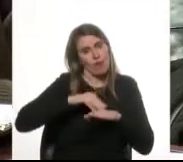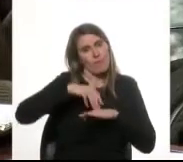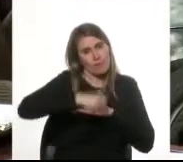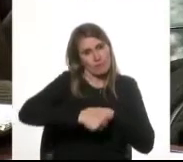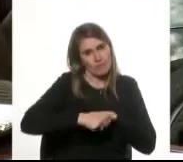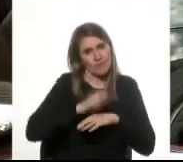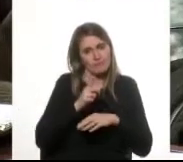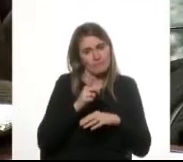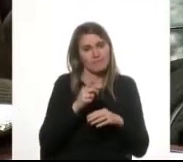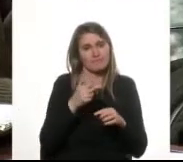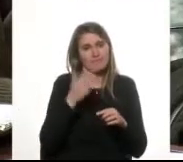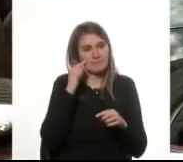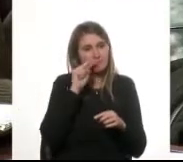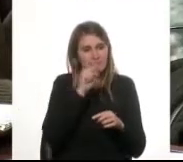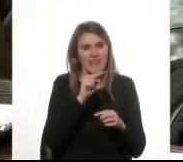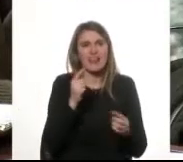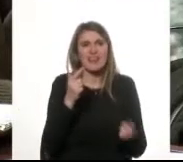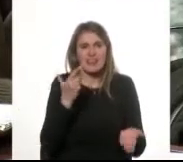es con la desigualdad.